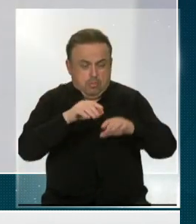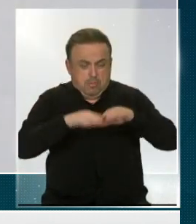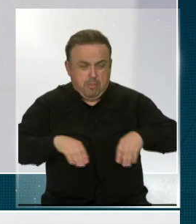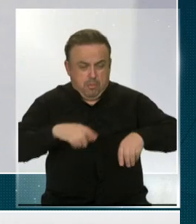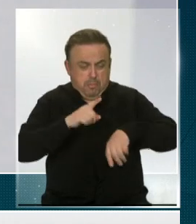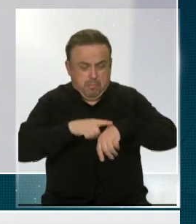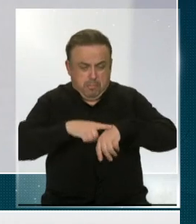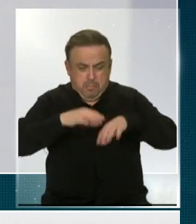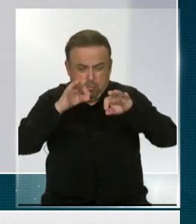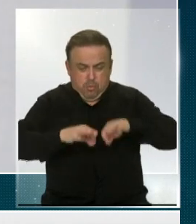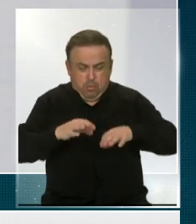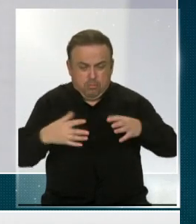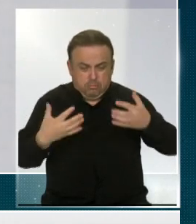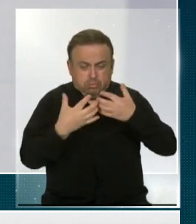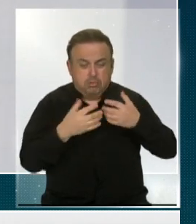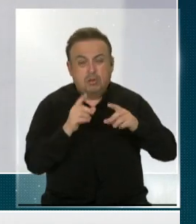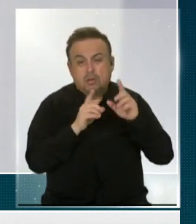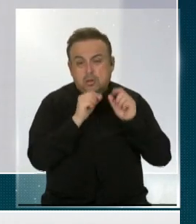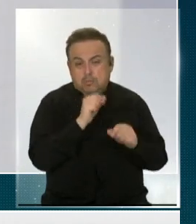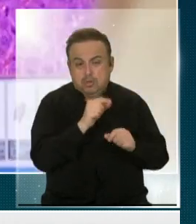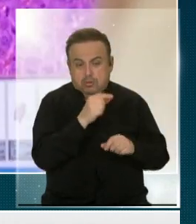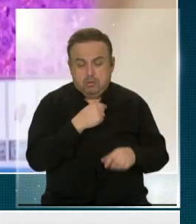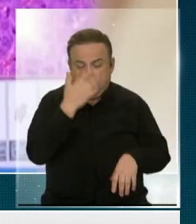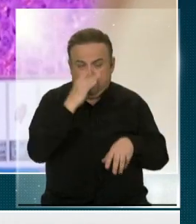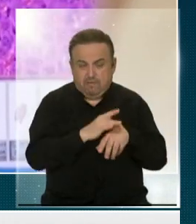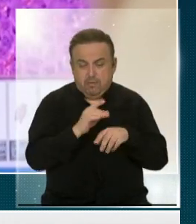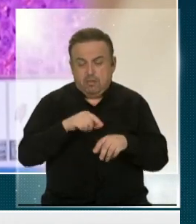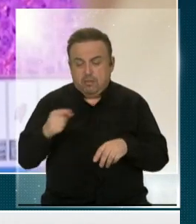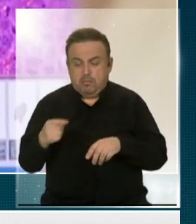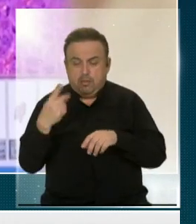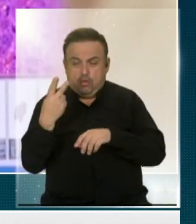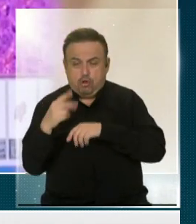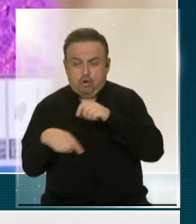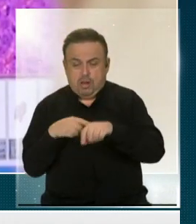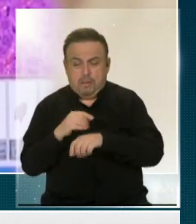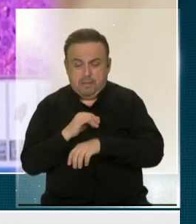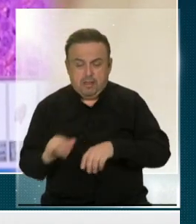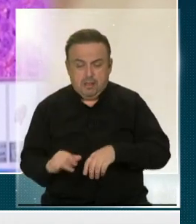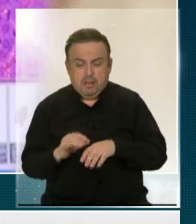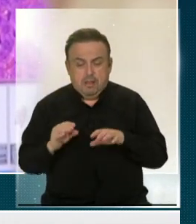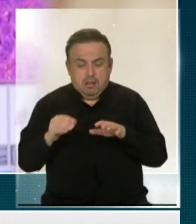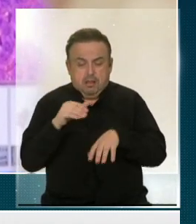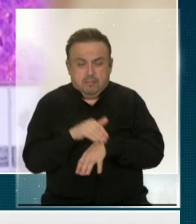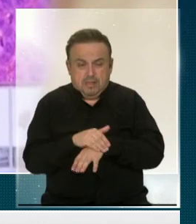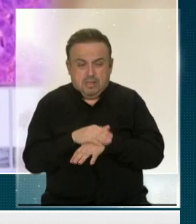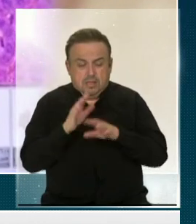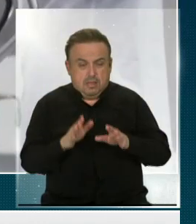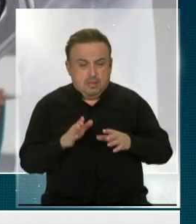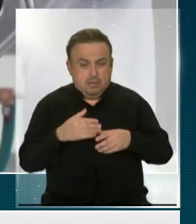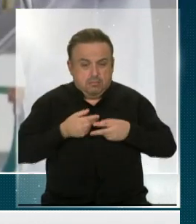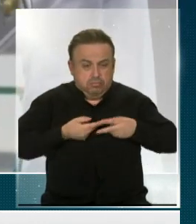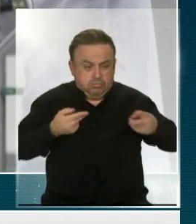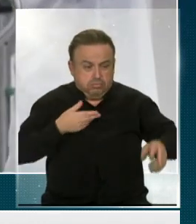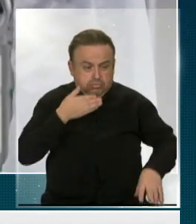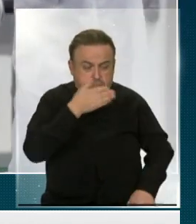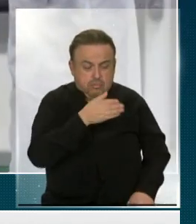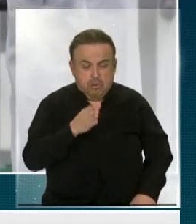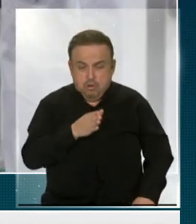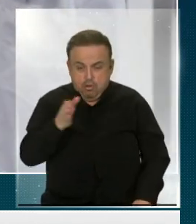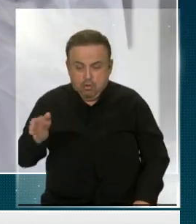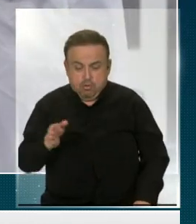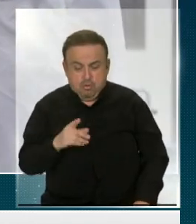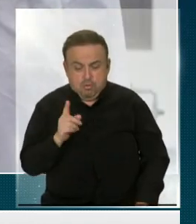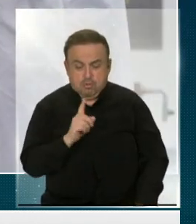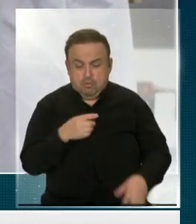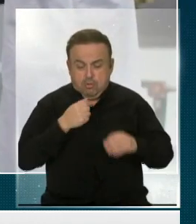eso depende del ensayo clínico en algunos ensayos clínicos se va a incluir a poblaciones amplias tanto